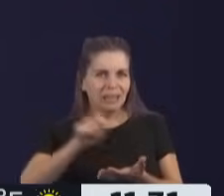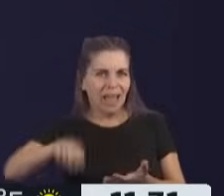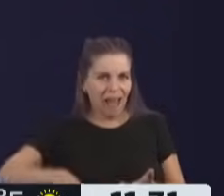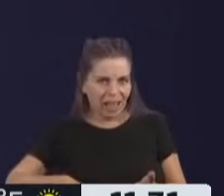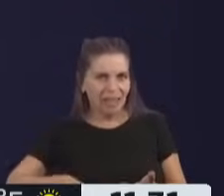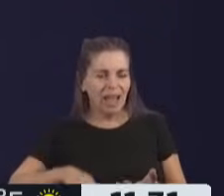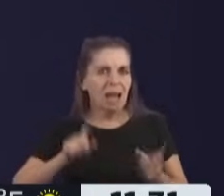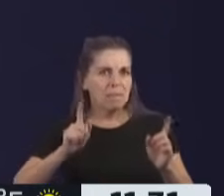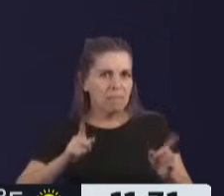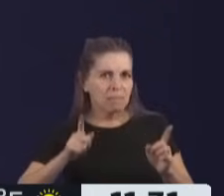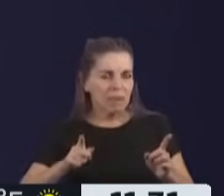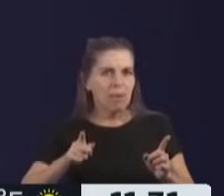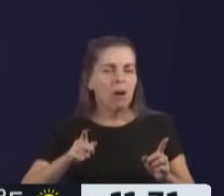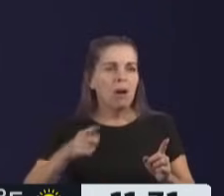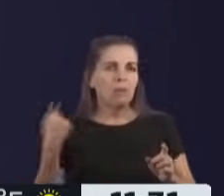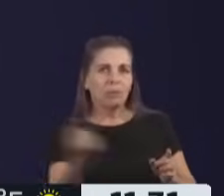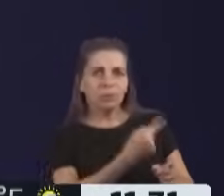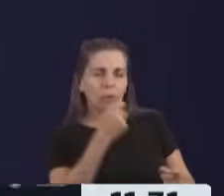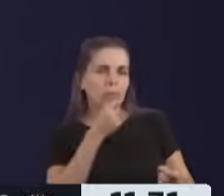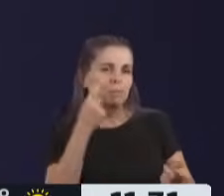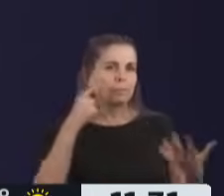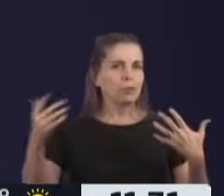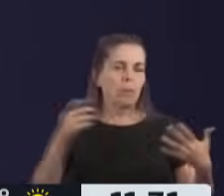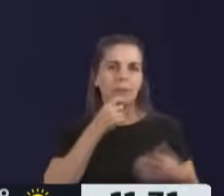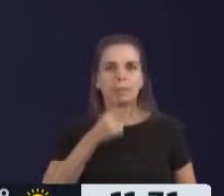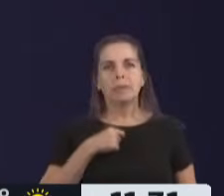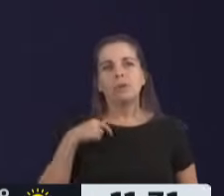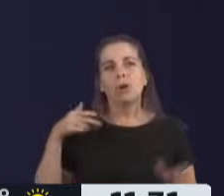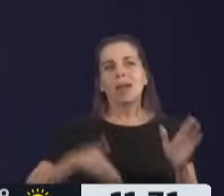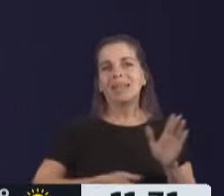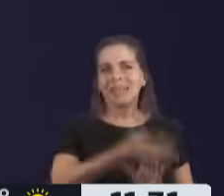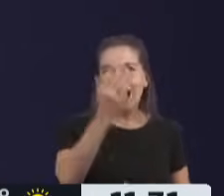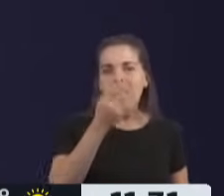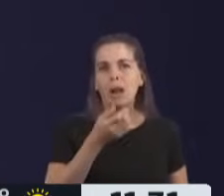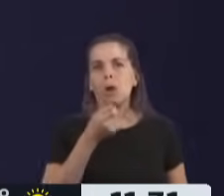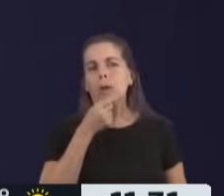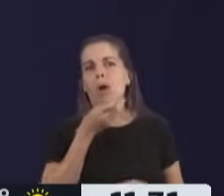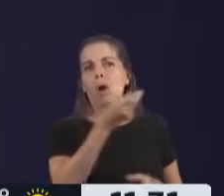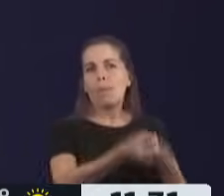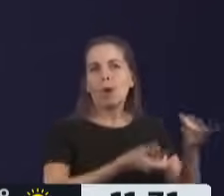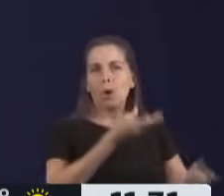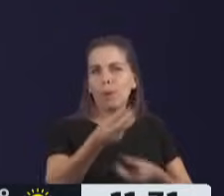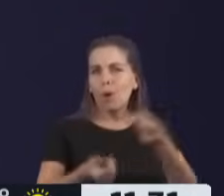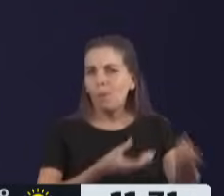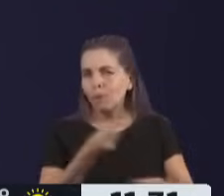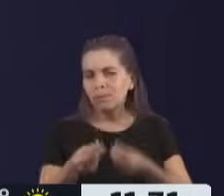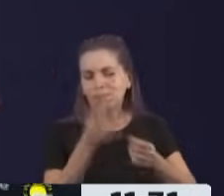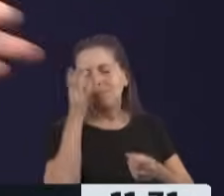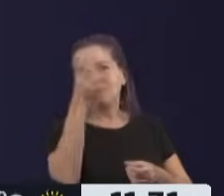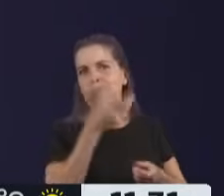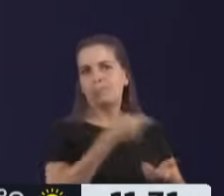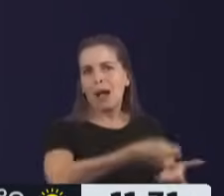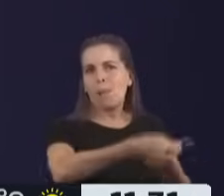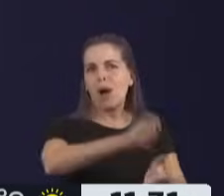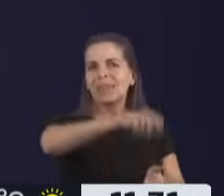es cierto. Cuando vos pagás, si yo ahora salgo de acá y reviento la tarjeta de crédito, bueno,